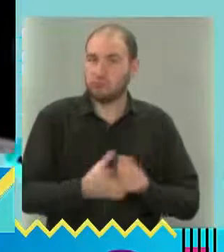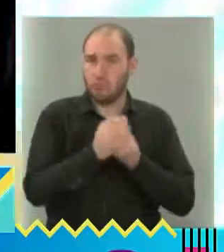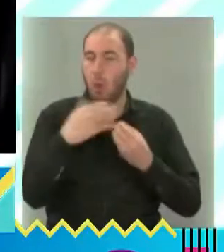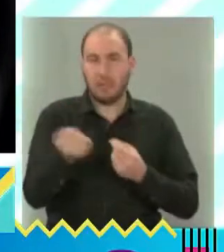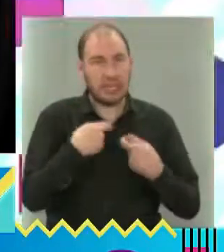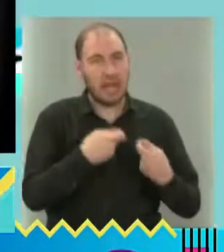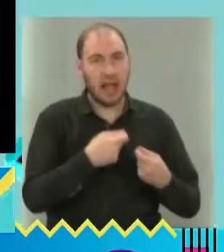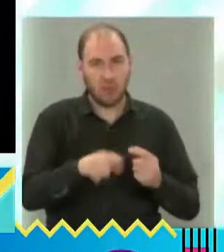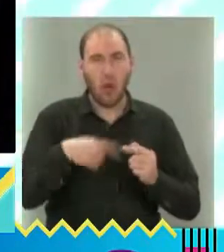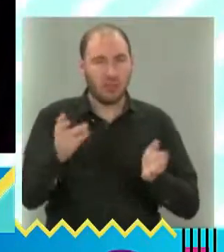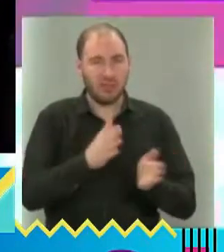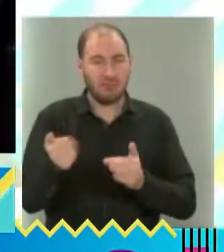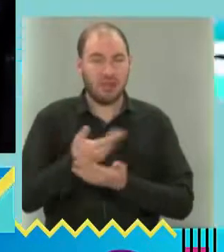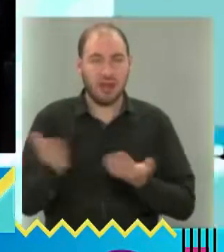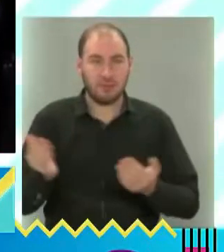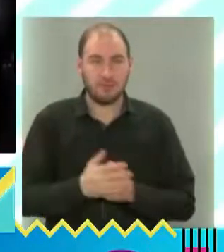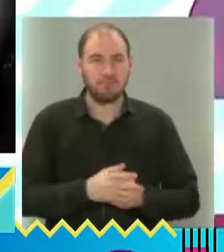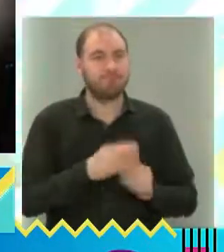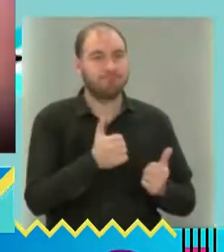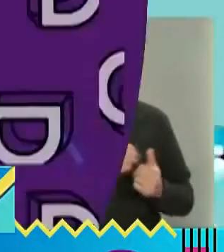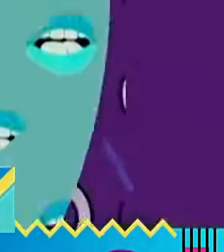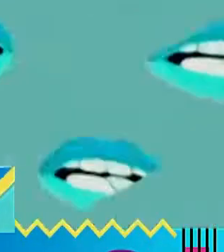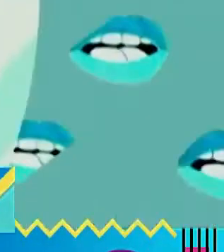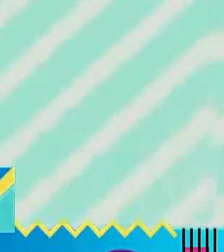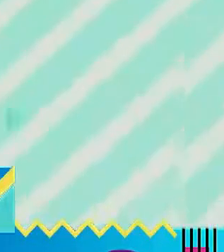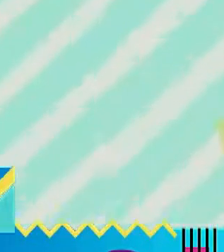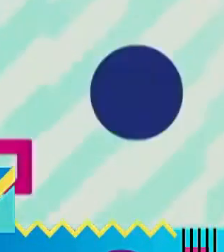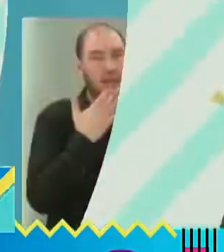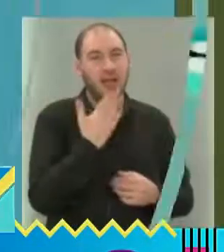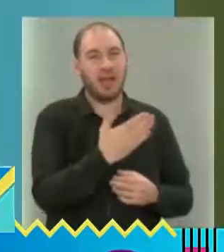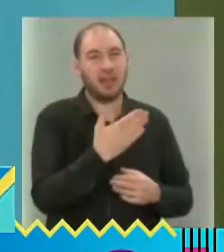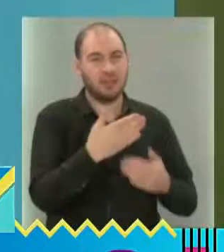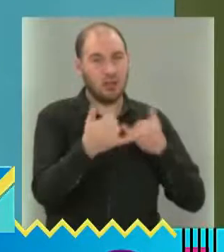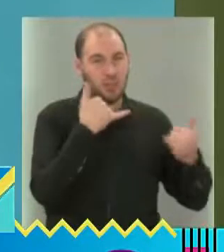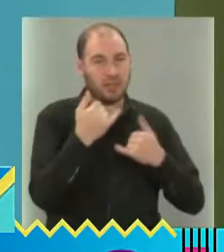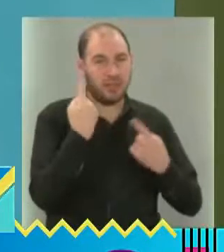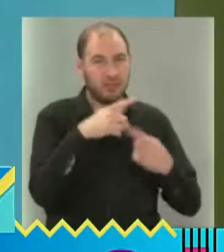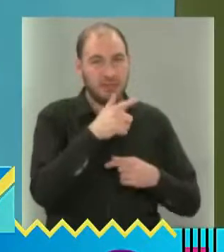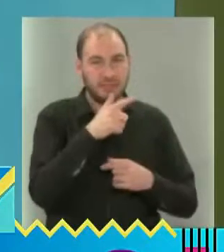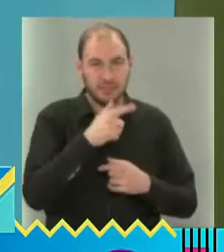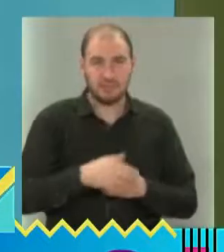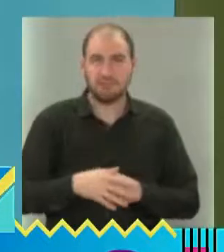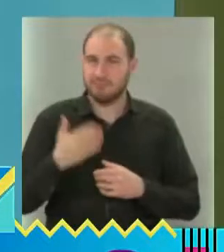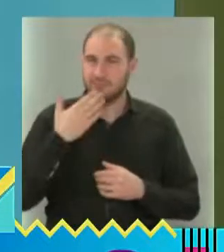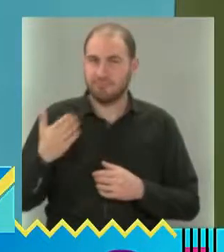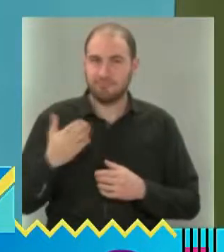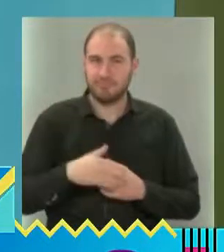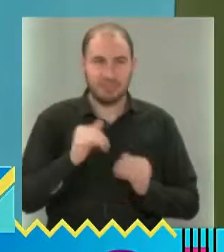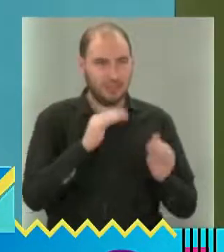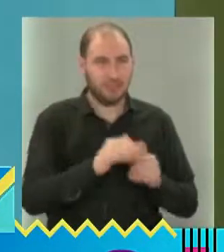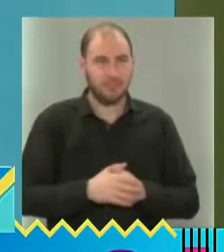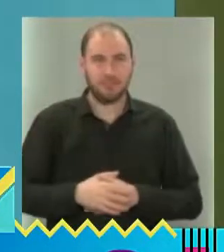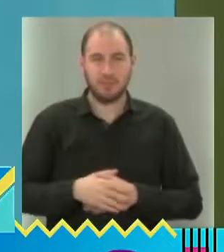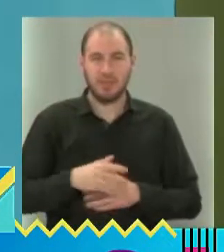y algunos que son más estructurales. Bien. Sergio, le agradecemos muchísimo la comunicación con Distintos Parecidos. Muchas gracias. Hasta